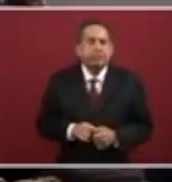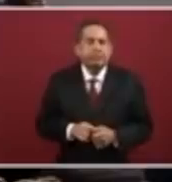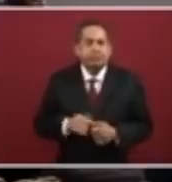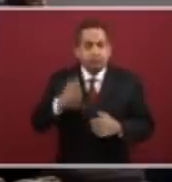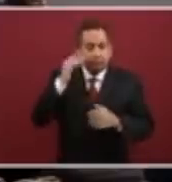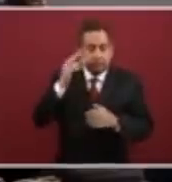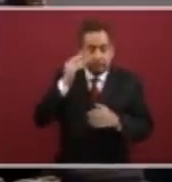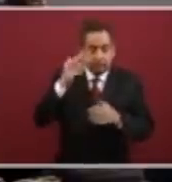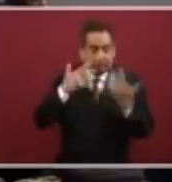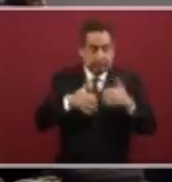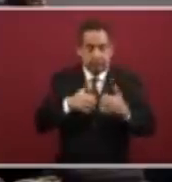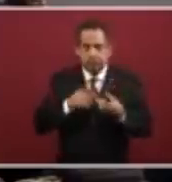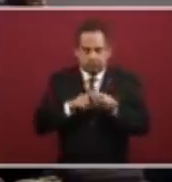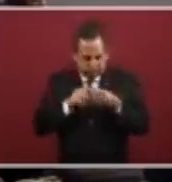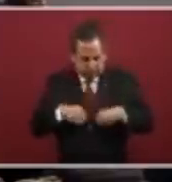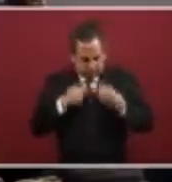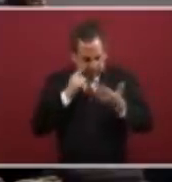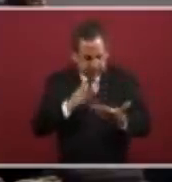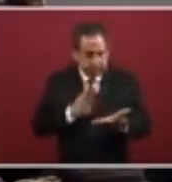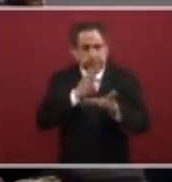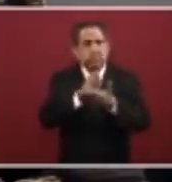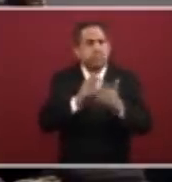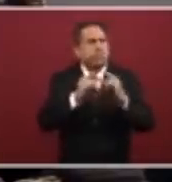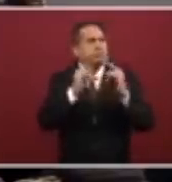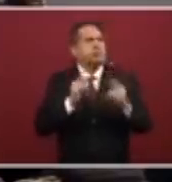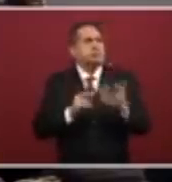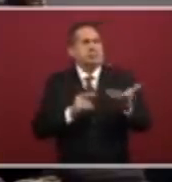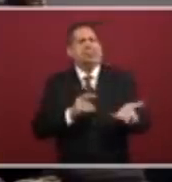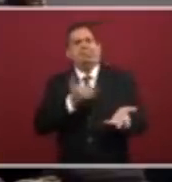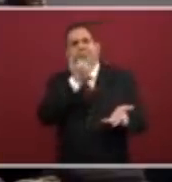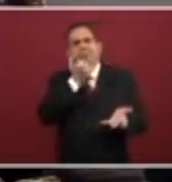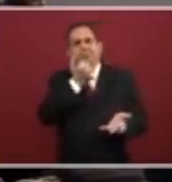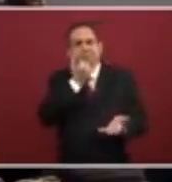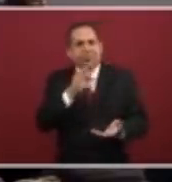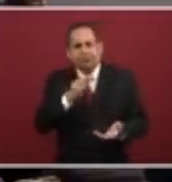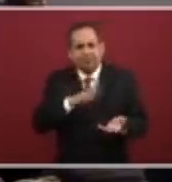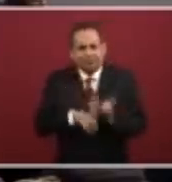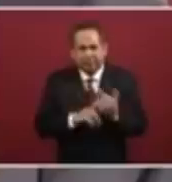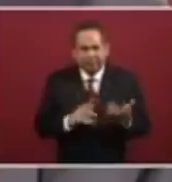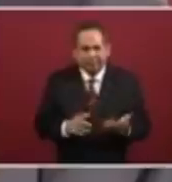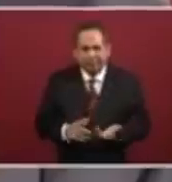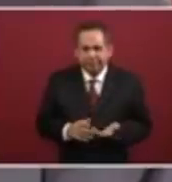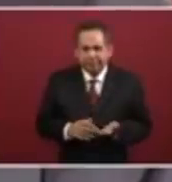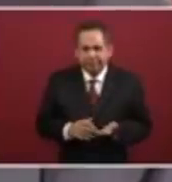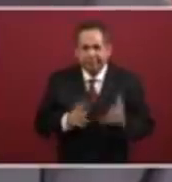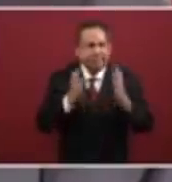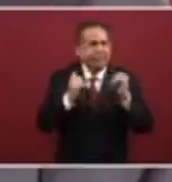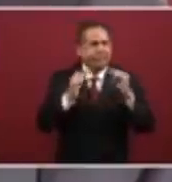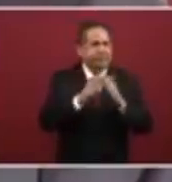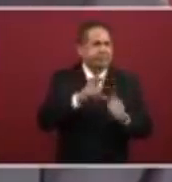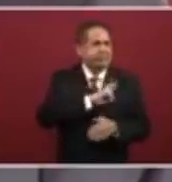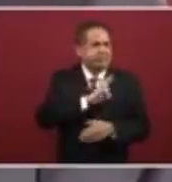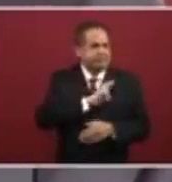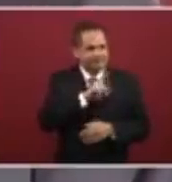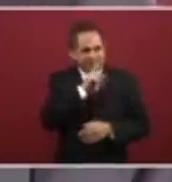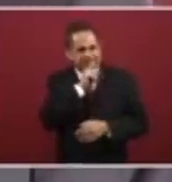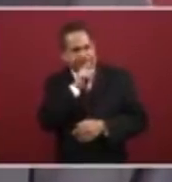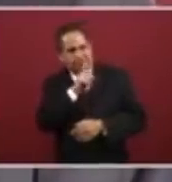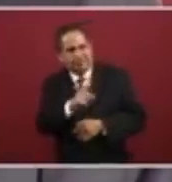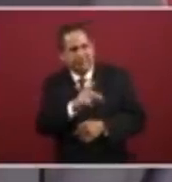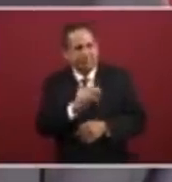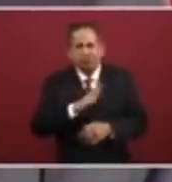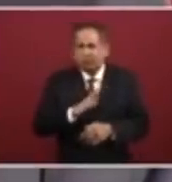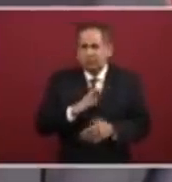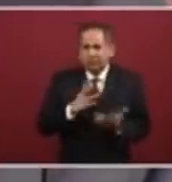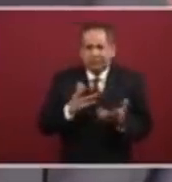que presentaban eran a veces hasta de casas particulares, en